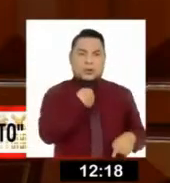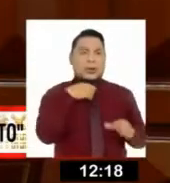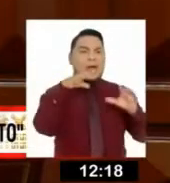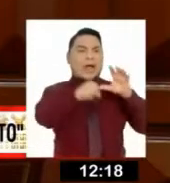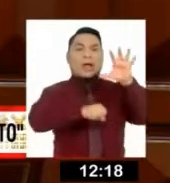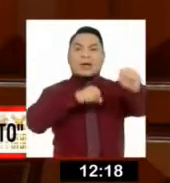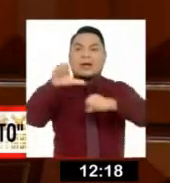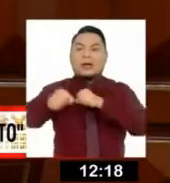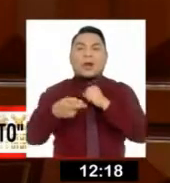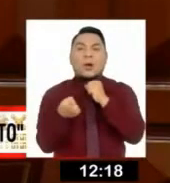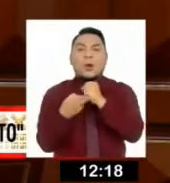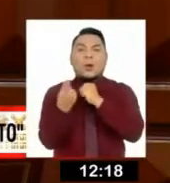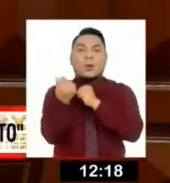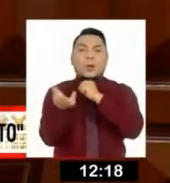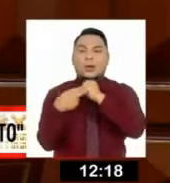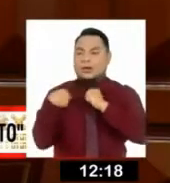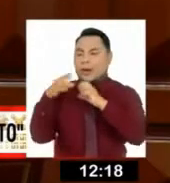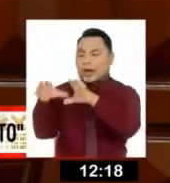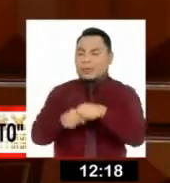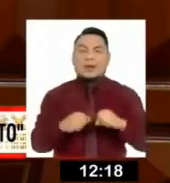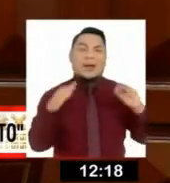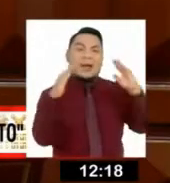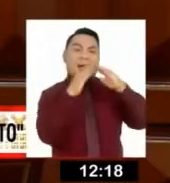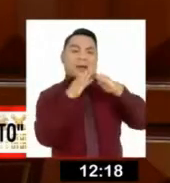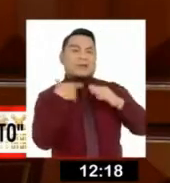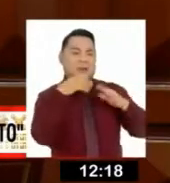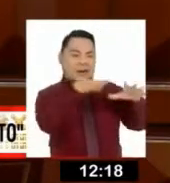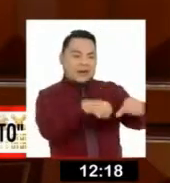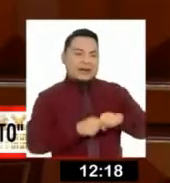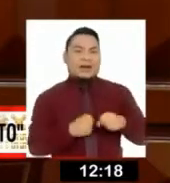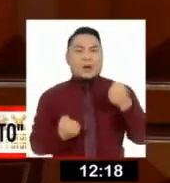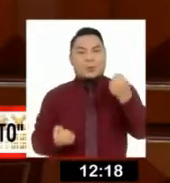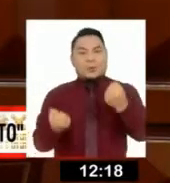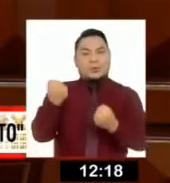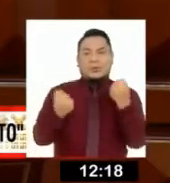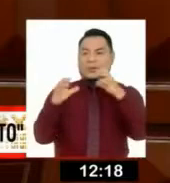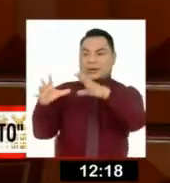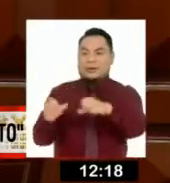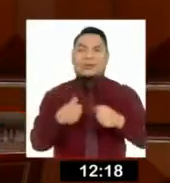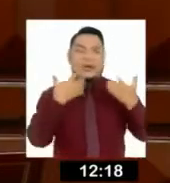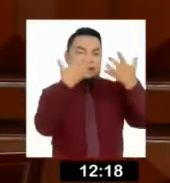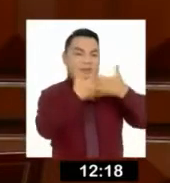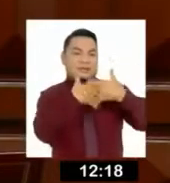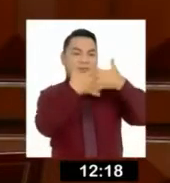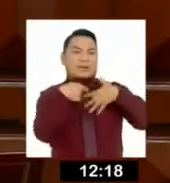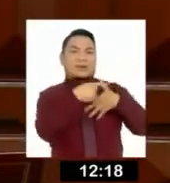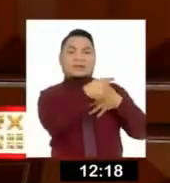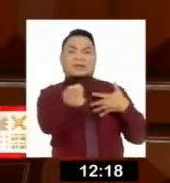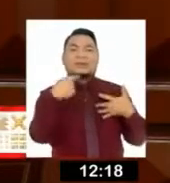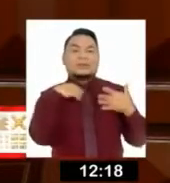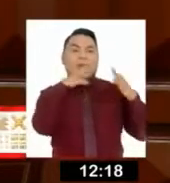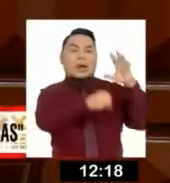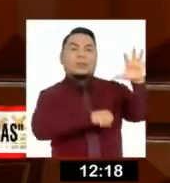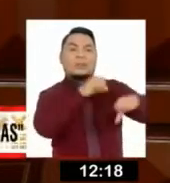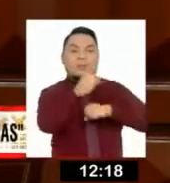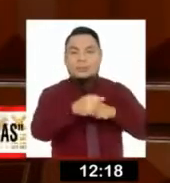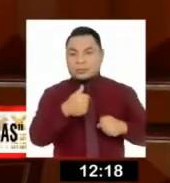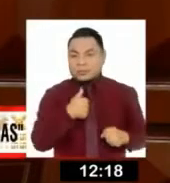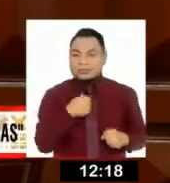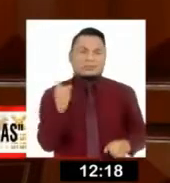los ahorros, las casas, los automóviles, las fábricas y otros bienes de propiedad de los